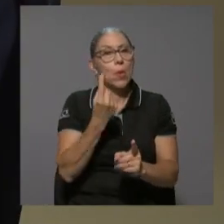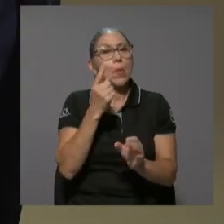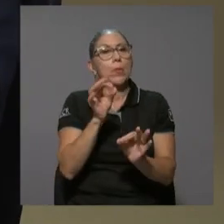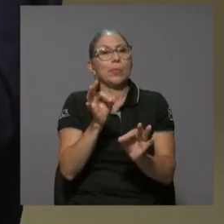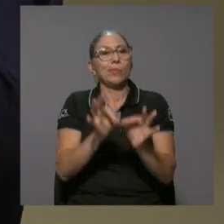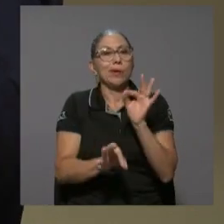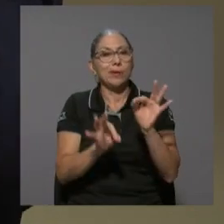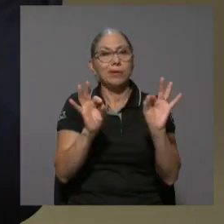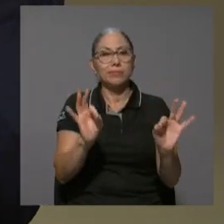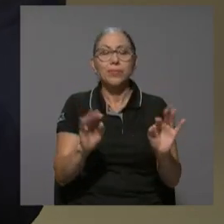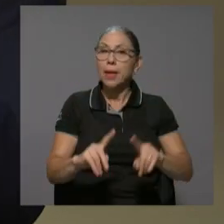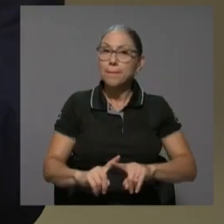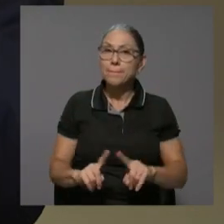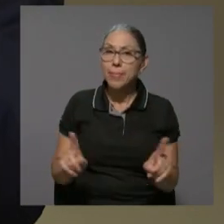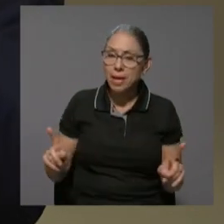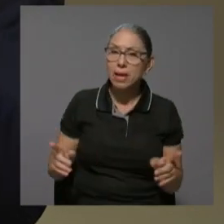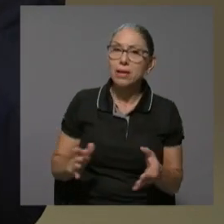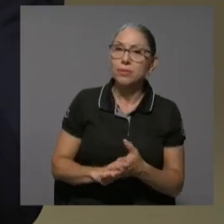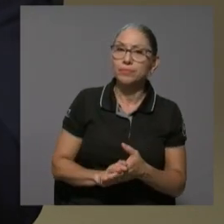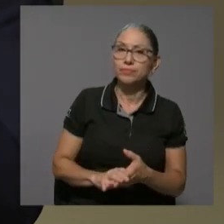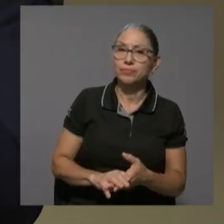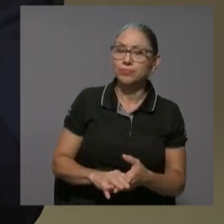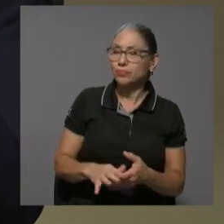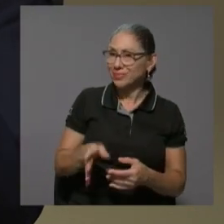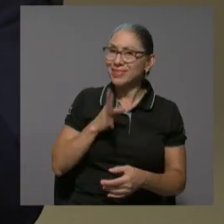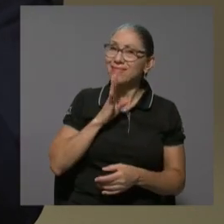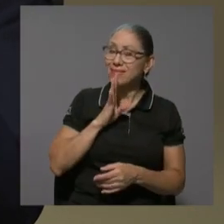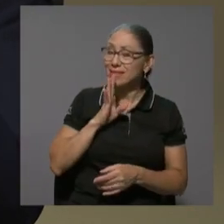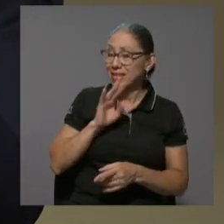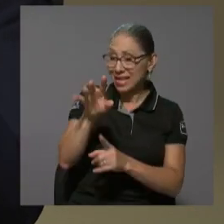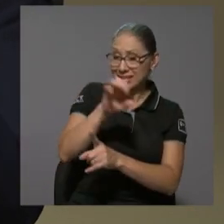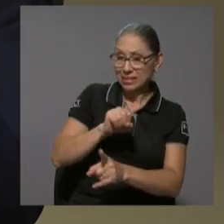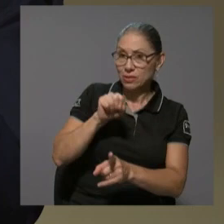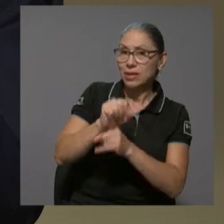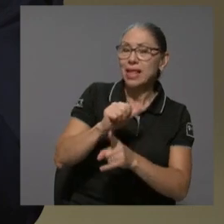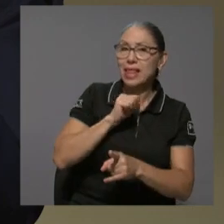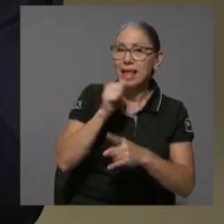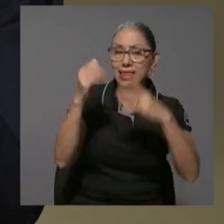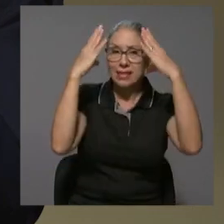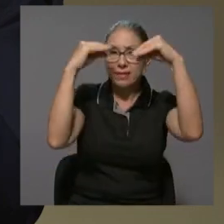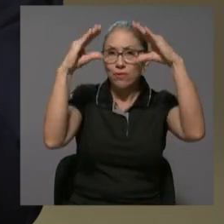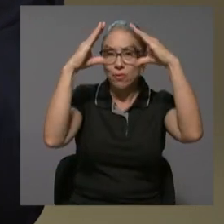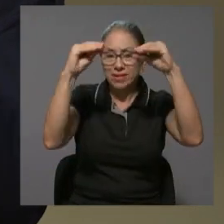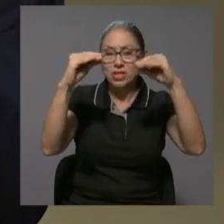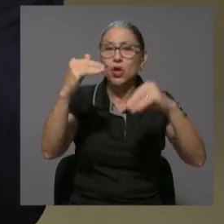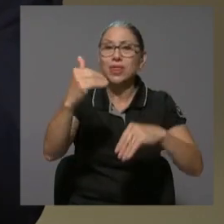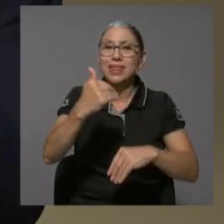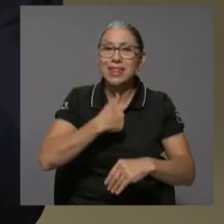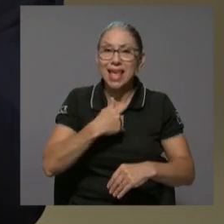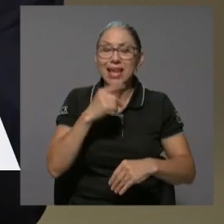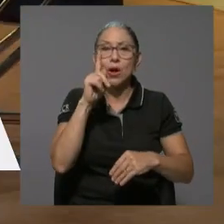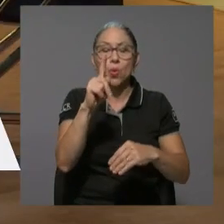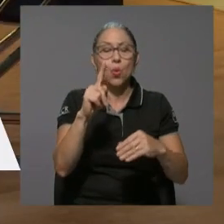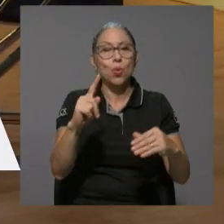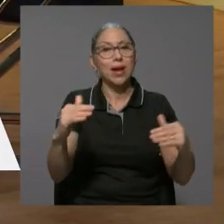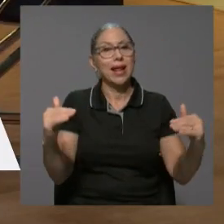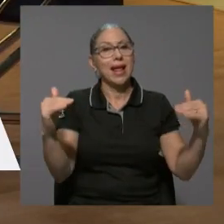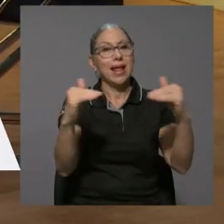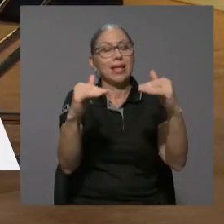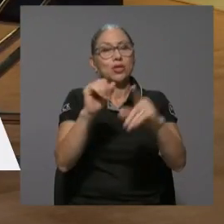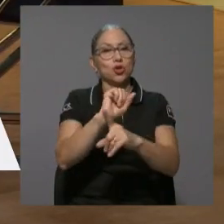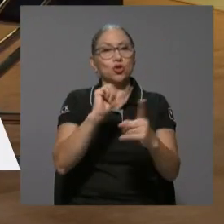al principio era que el fenómeno de la desinformación, si bien es cierto, tiene un carácter social fundamental,